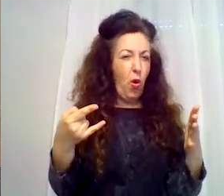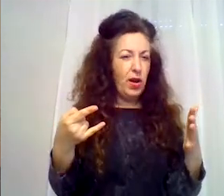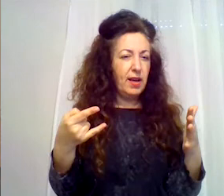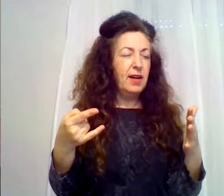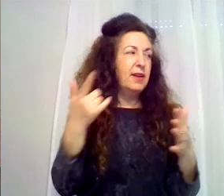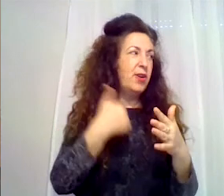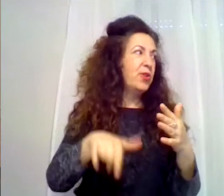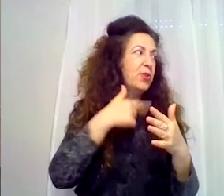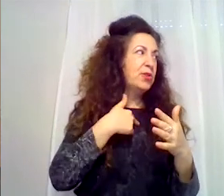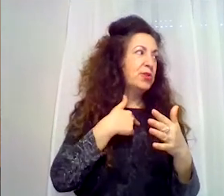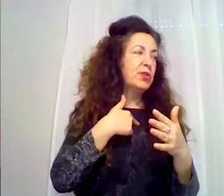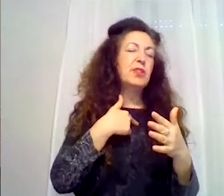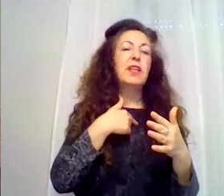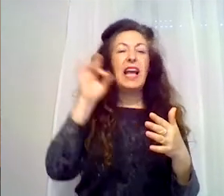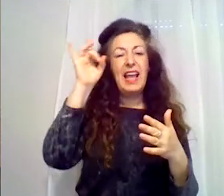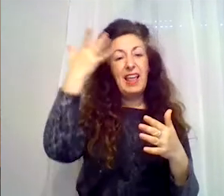ideal, ¿no?